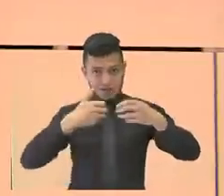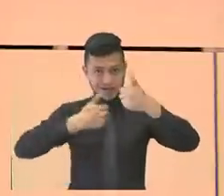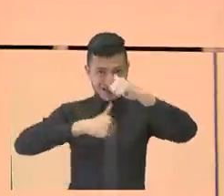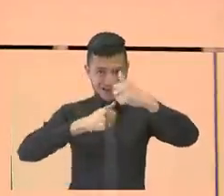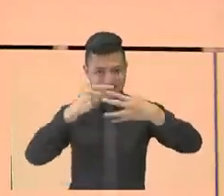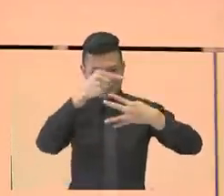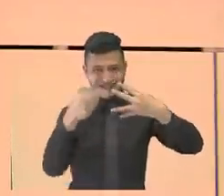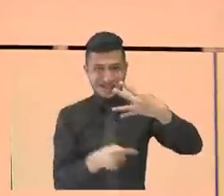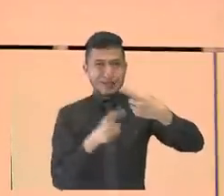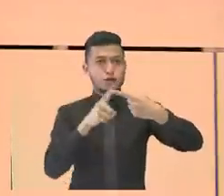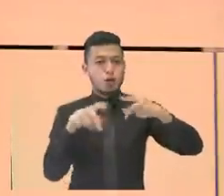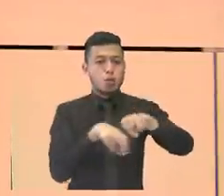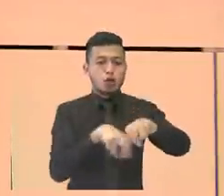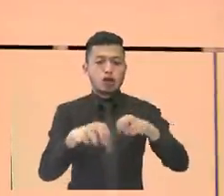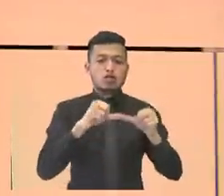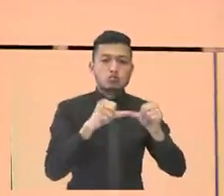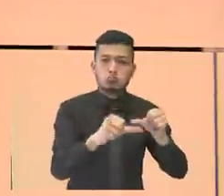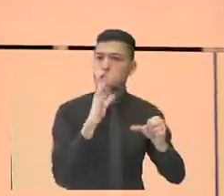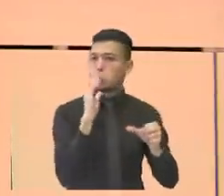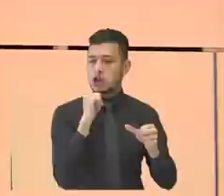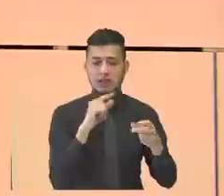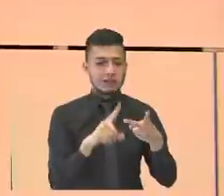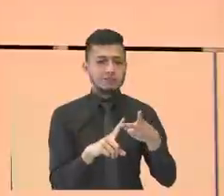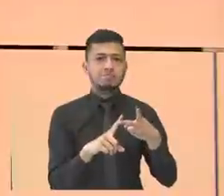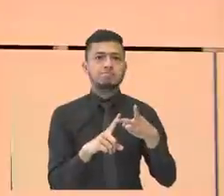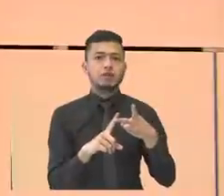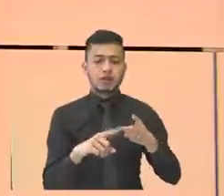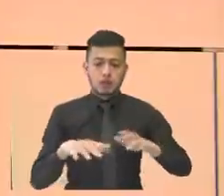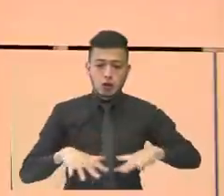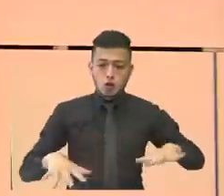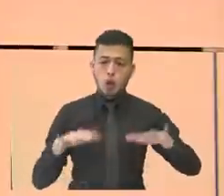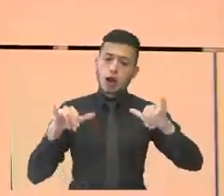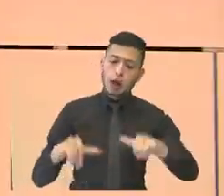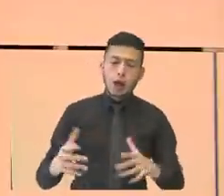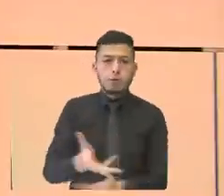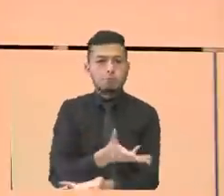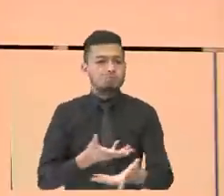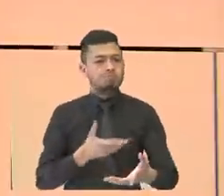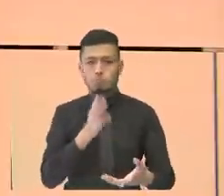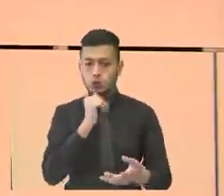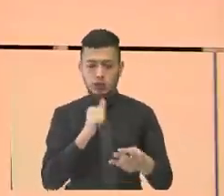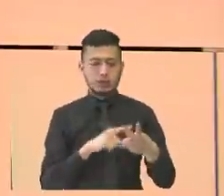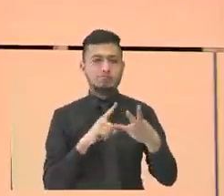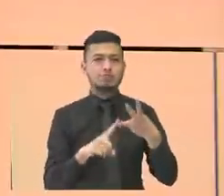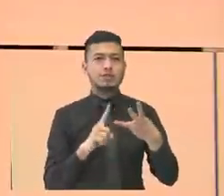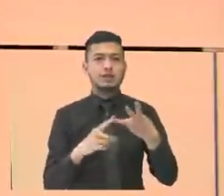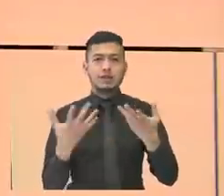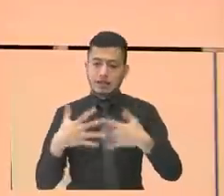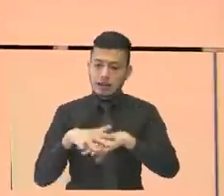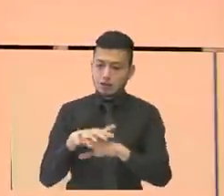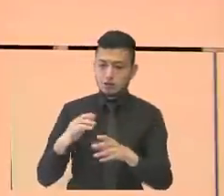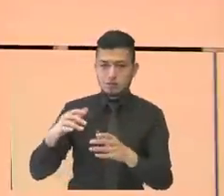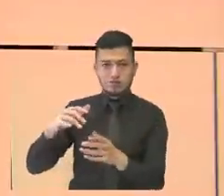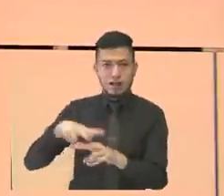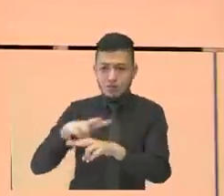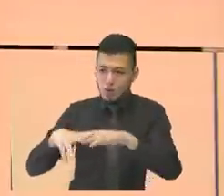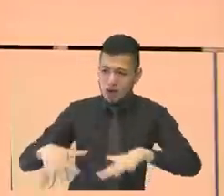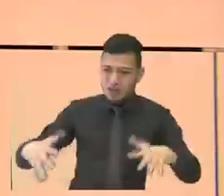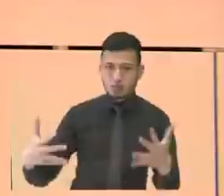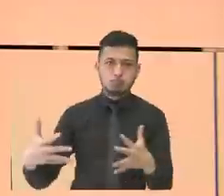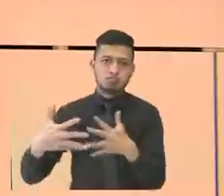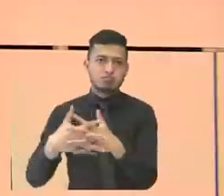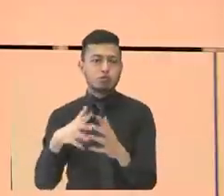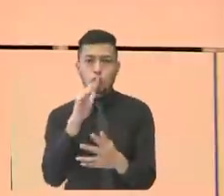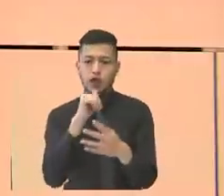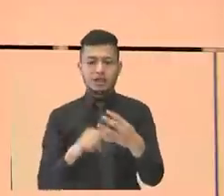de movilidad sostenible, ni con los criterios de sentido de lugar, ni con los criterios de integración ecológica, y